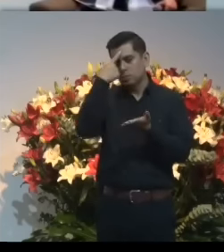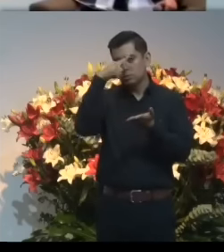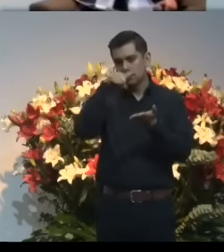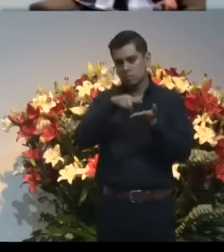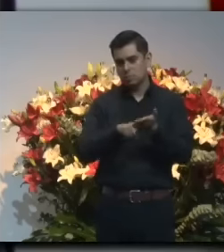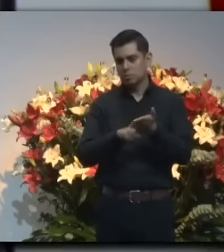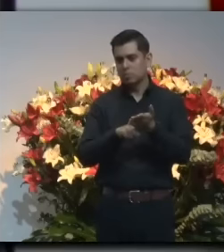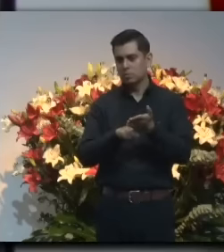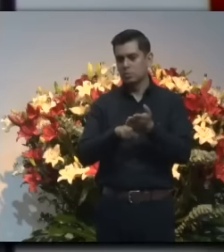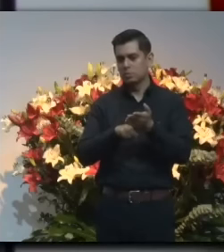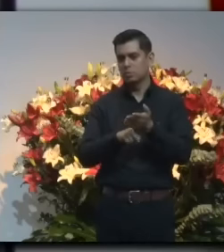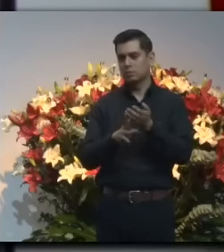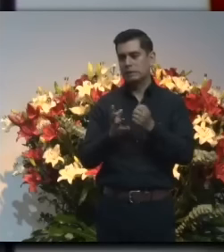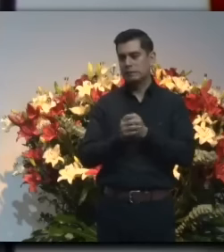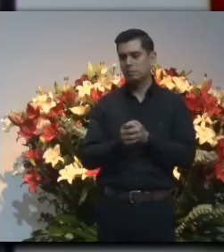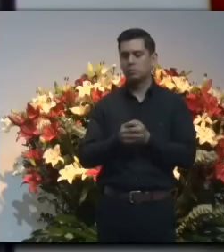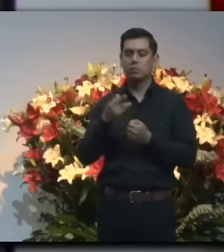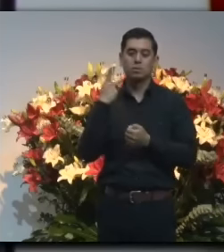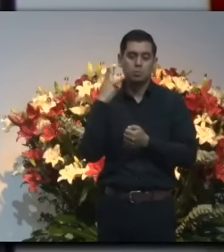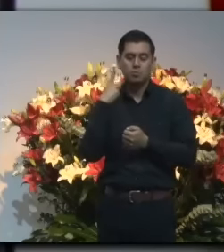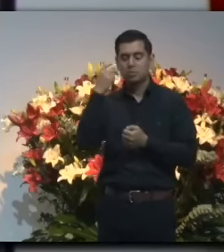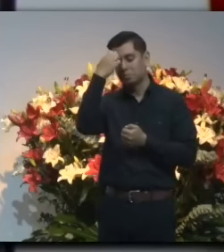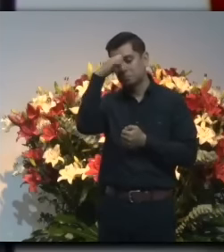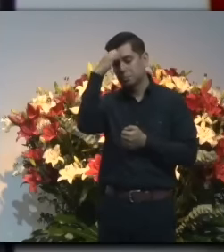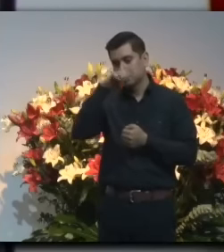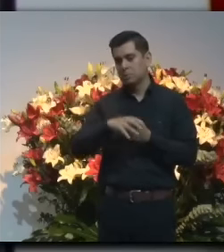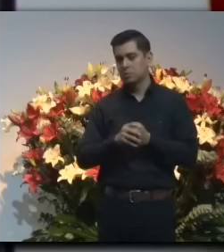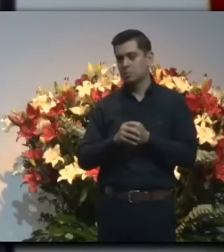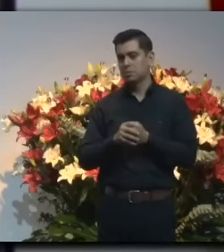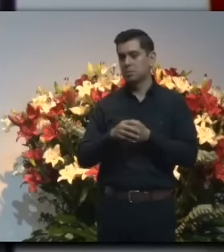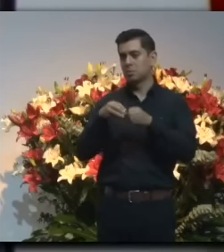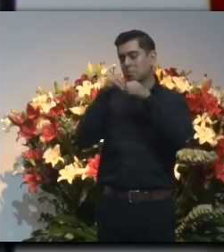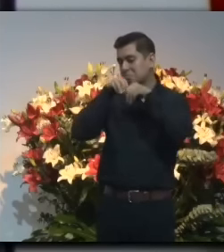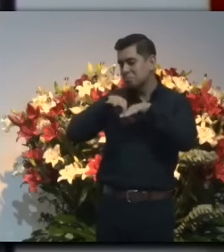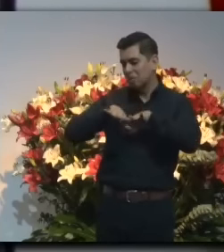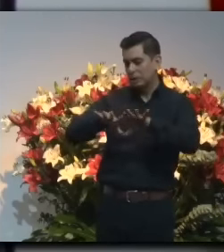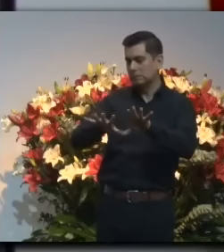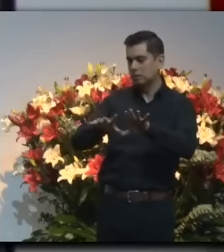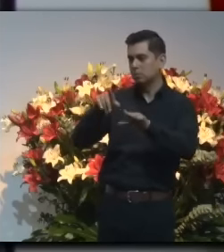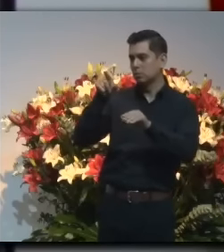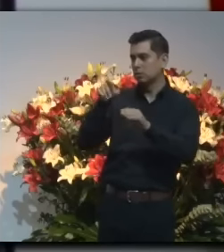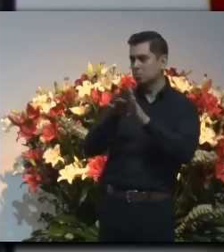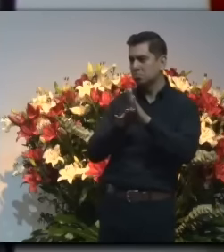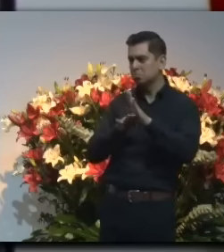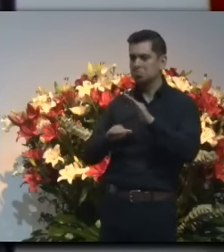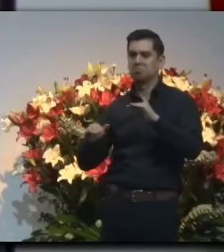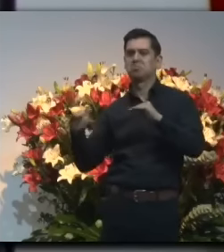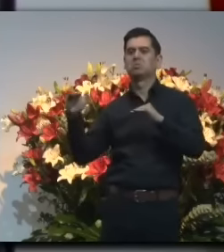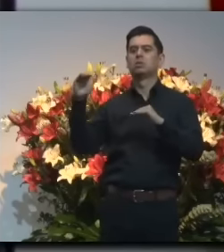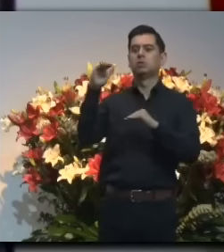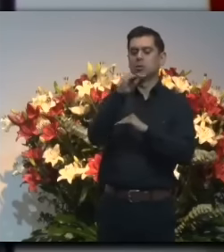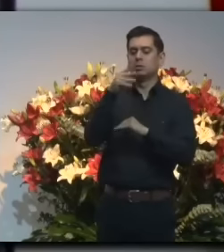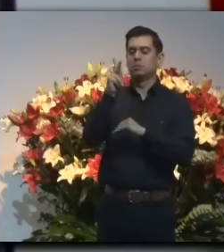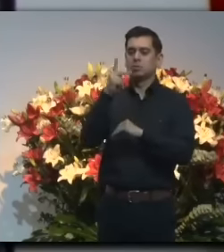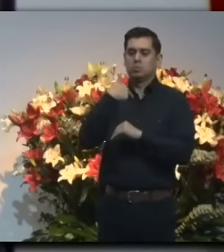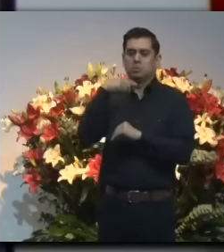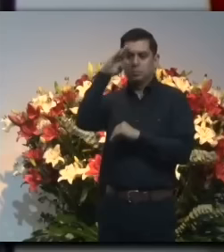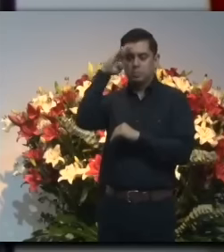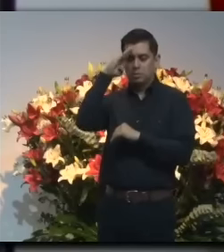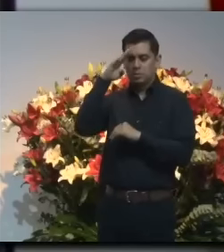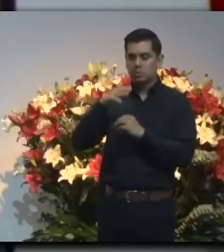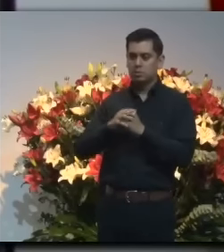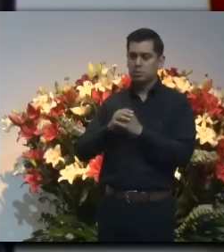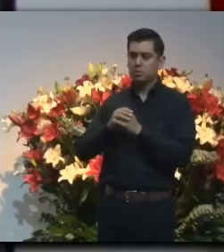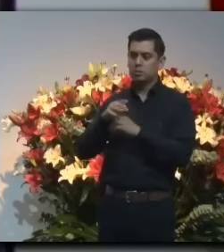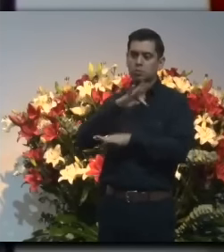servicio exterior mexicano tiene mecanismos muy interesantes de ascenso y yo trataría de que la mayoría de los embajadores fueran del servicio